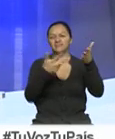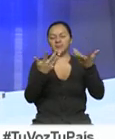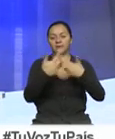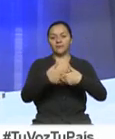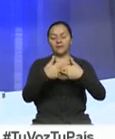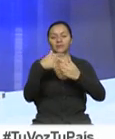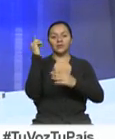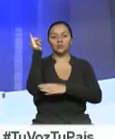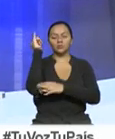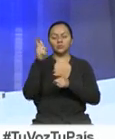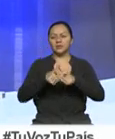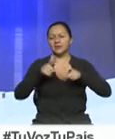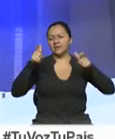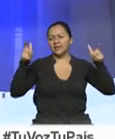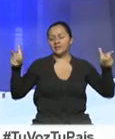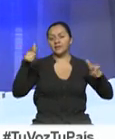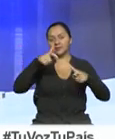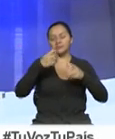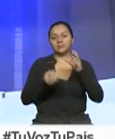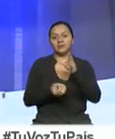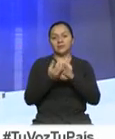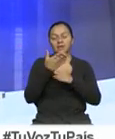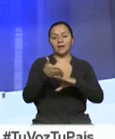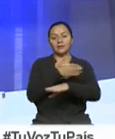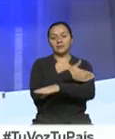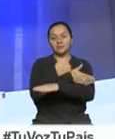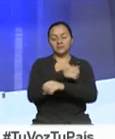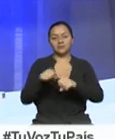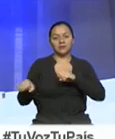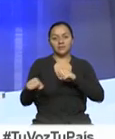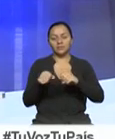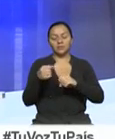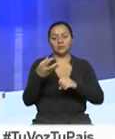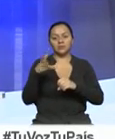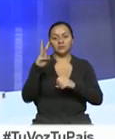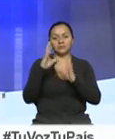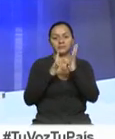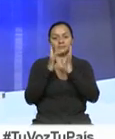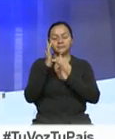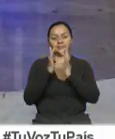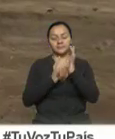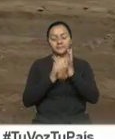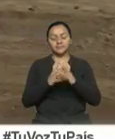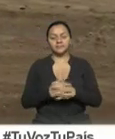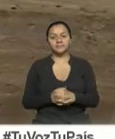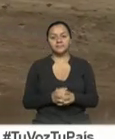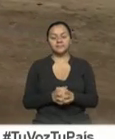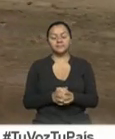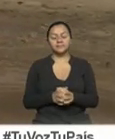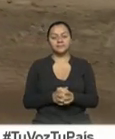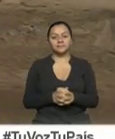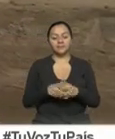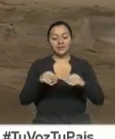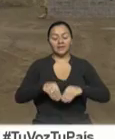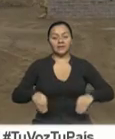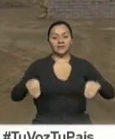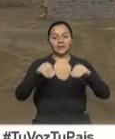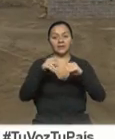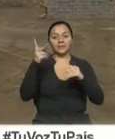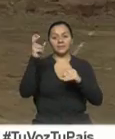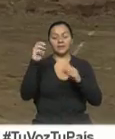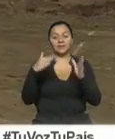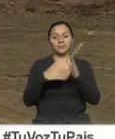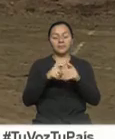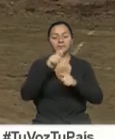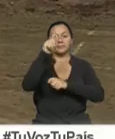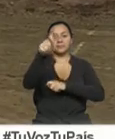primera industria grande en esta zona afectada por el terremoto del pasado 16 de abril. En un terreno de 20,000 metros